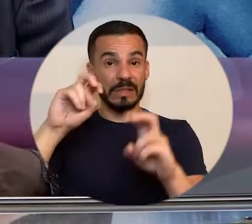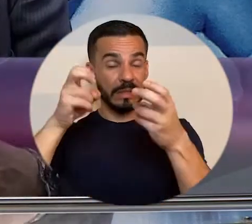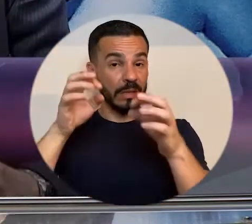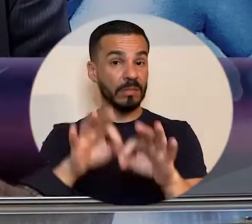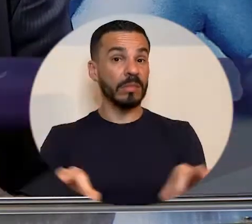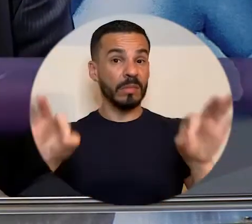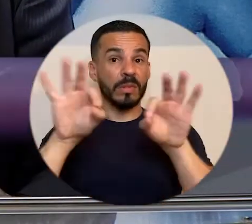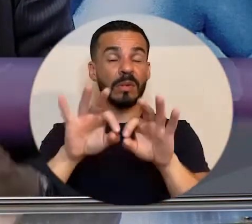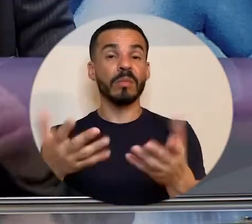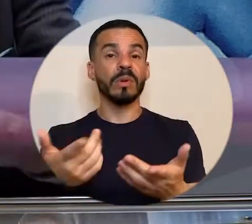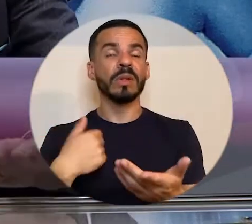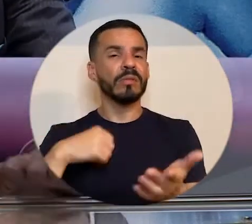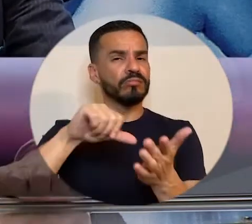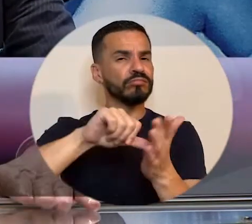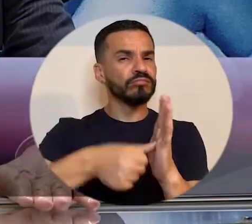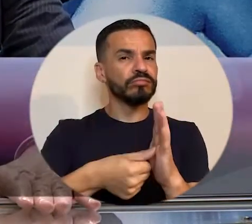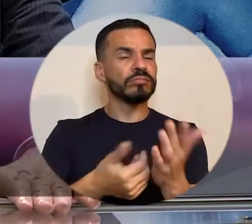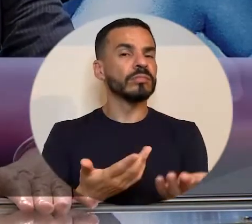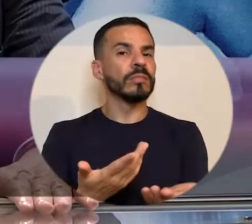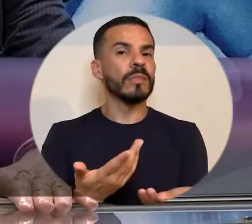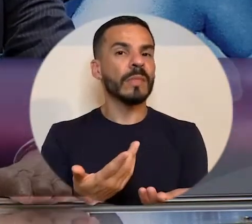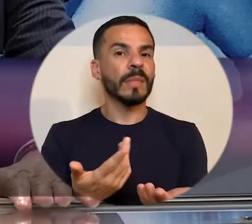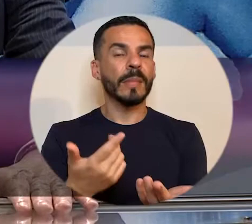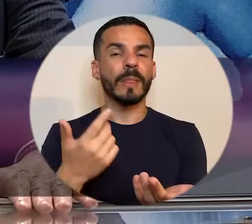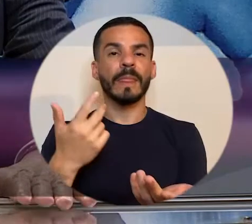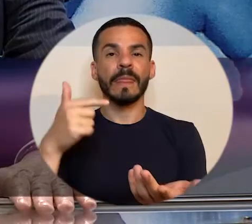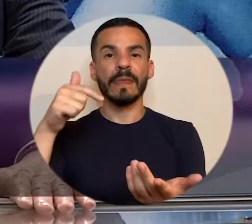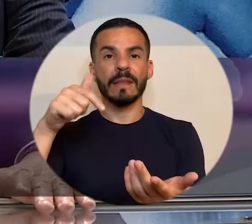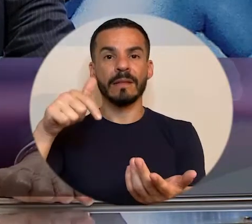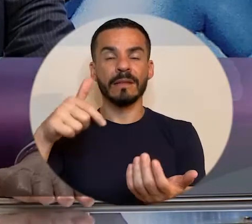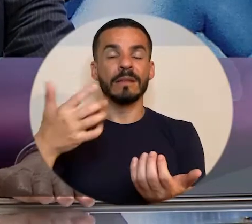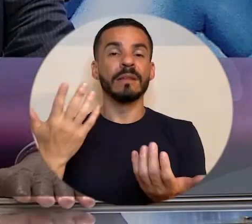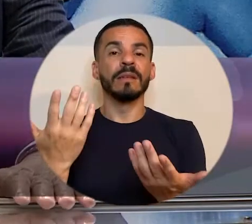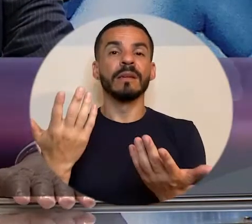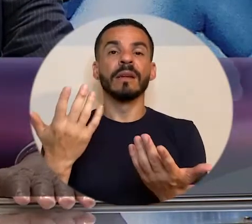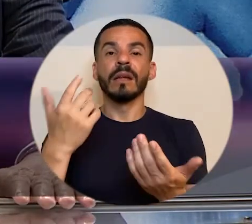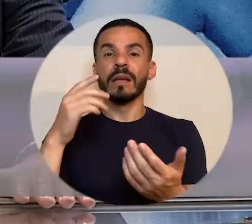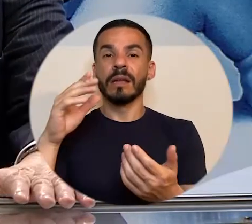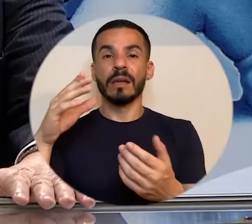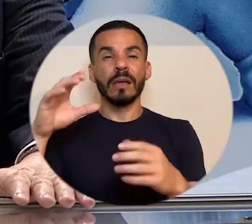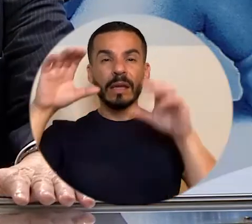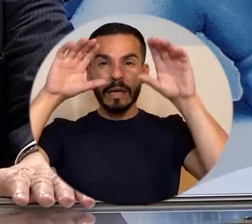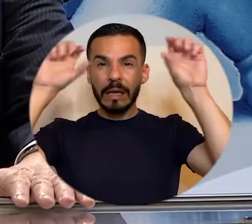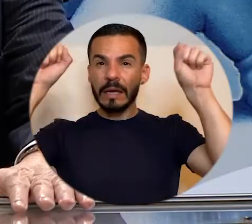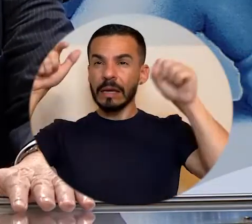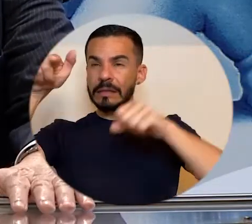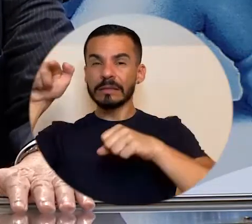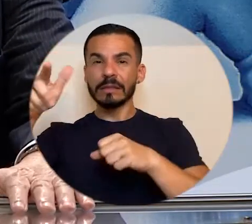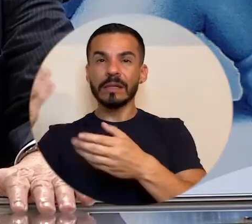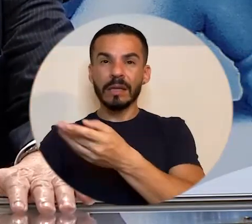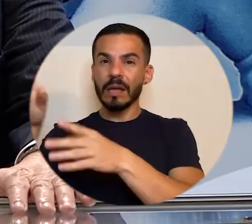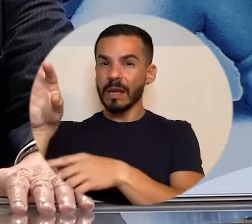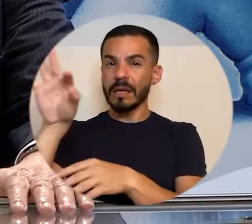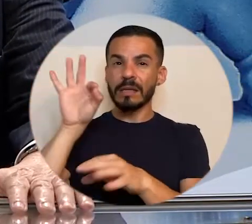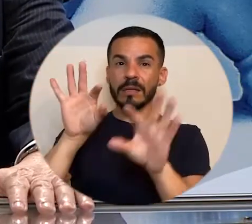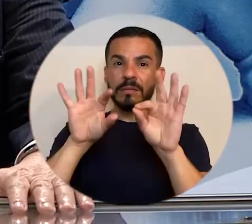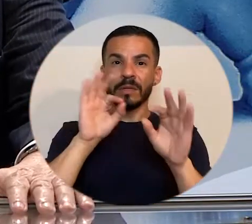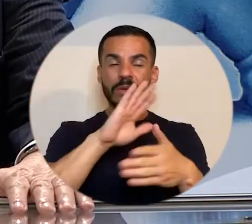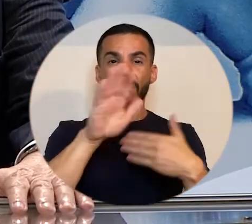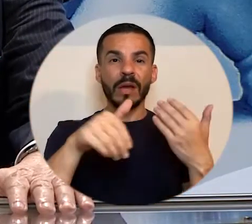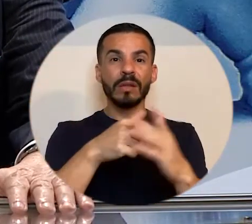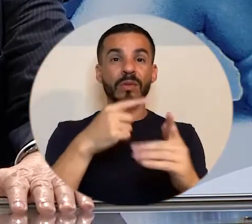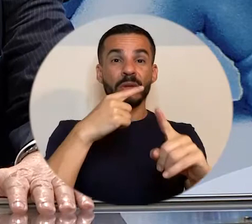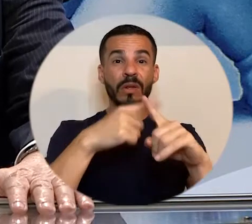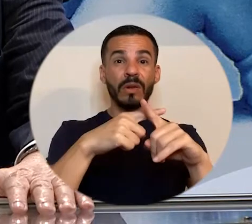un tema importante y señalo, vean que hasta la Cancillería, creo que fue antier, invitó a todos